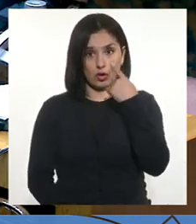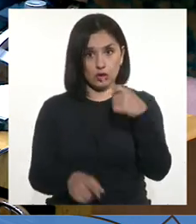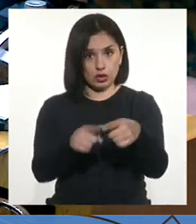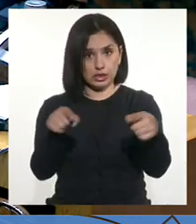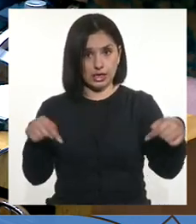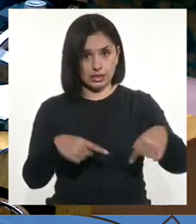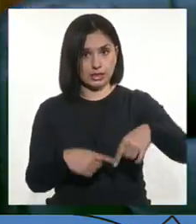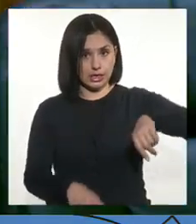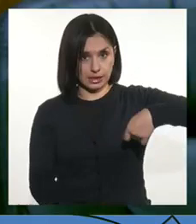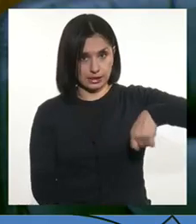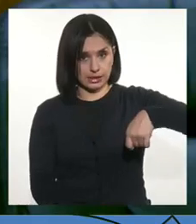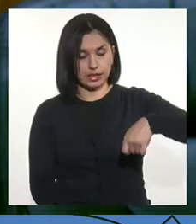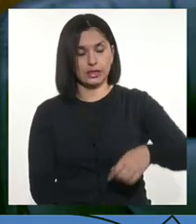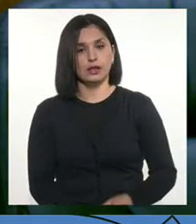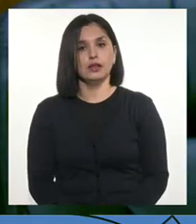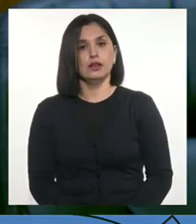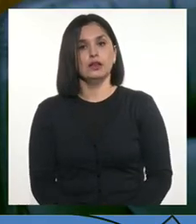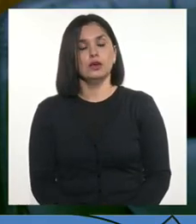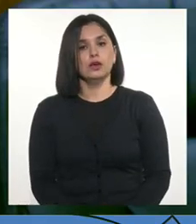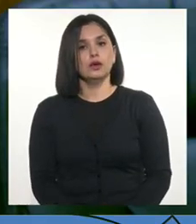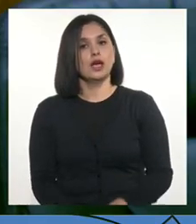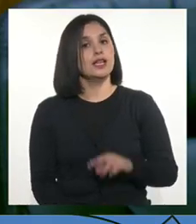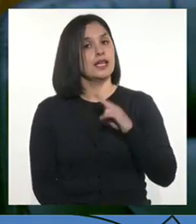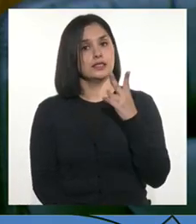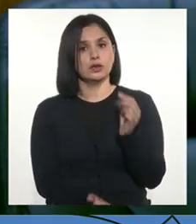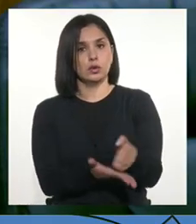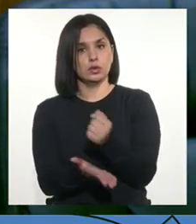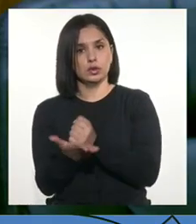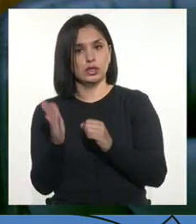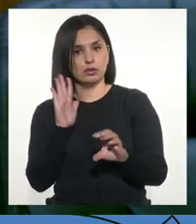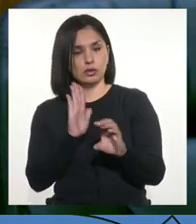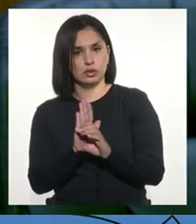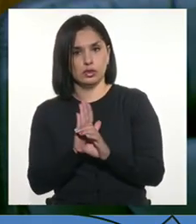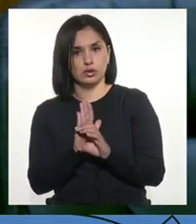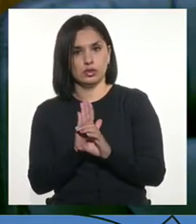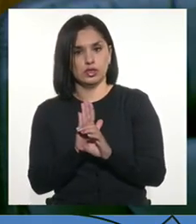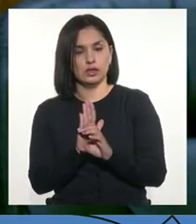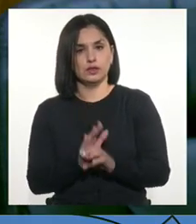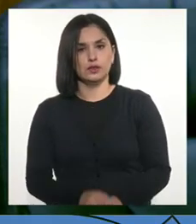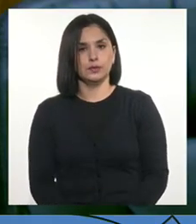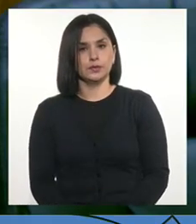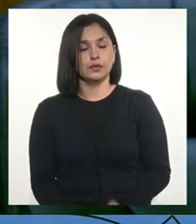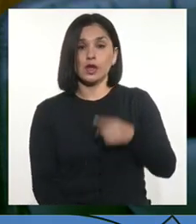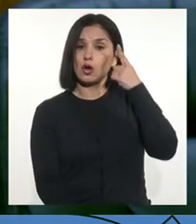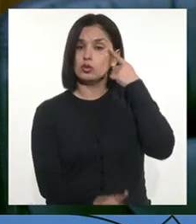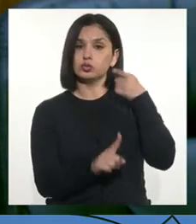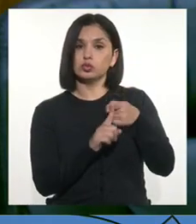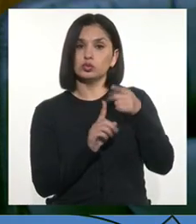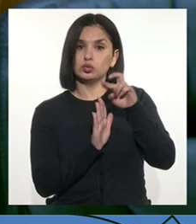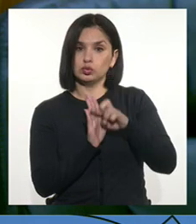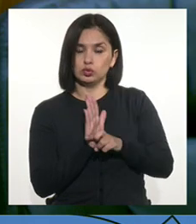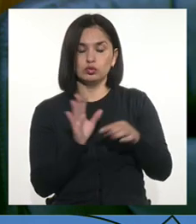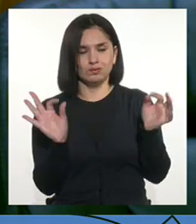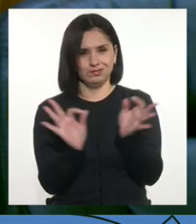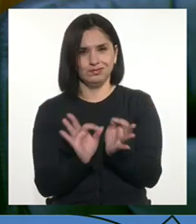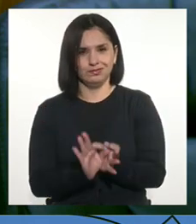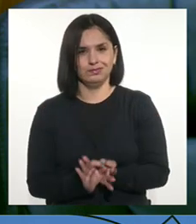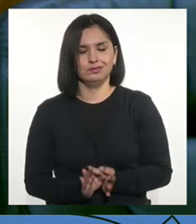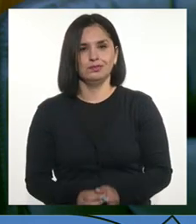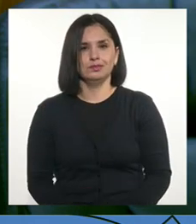se encuentra como lo dijo el secretario del segundo trámite constitucional y sus objetivos son los siguientes